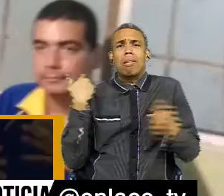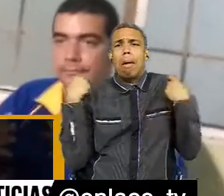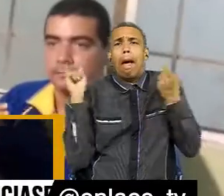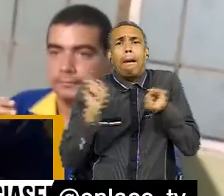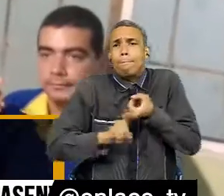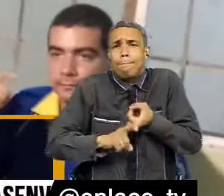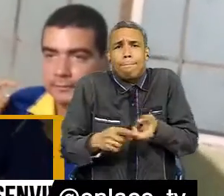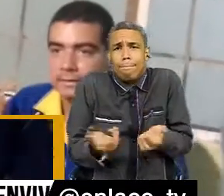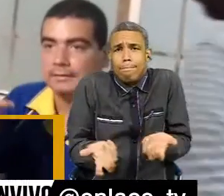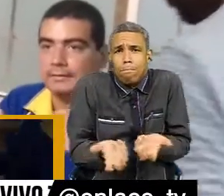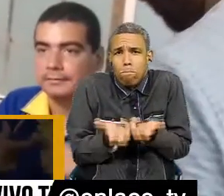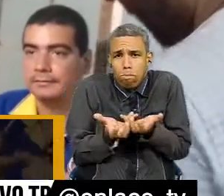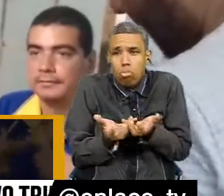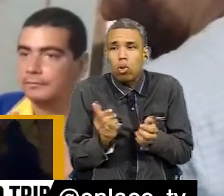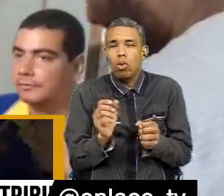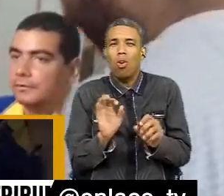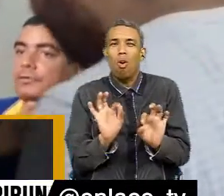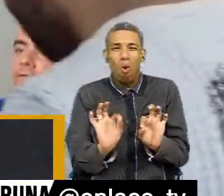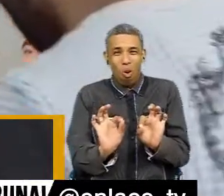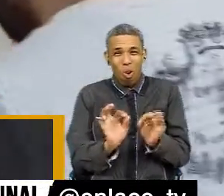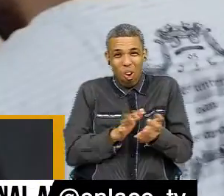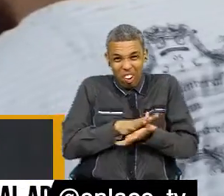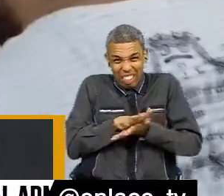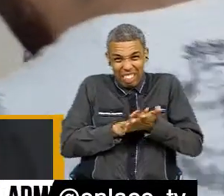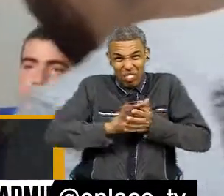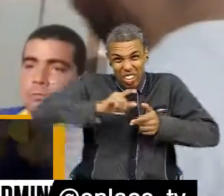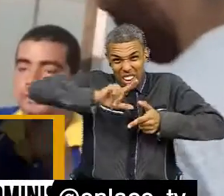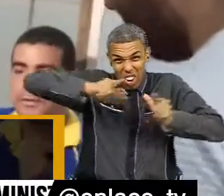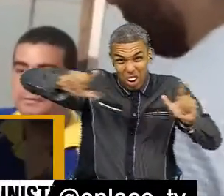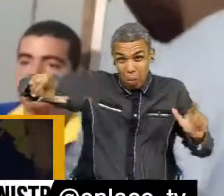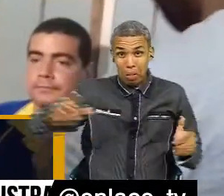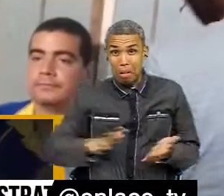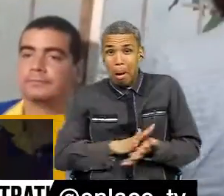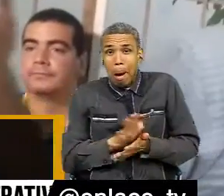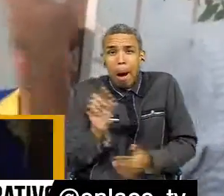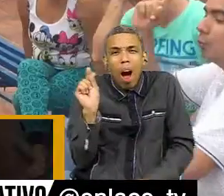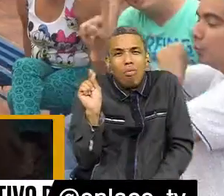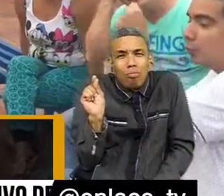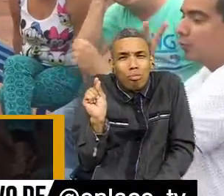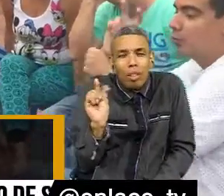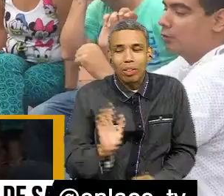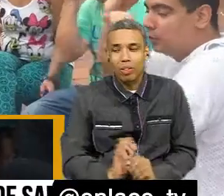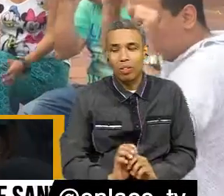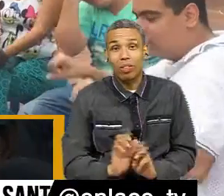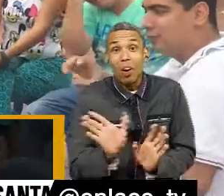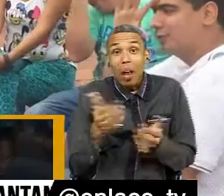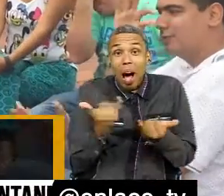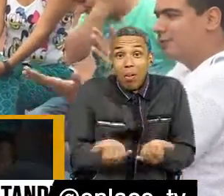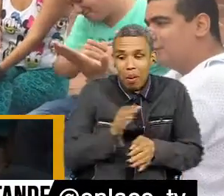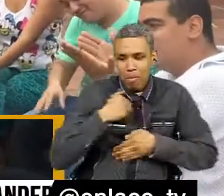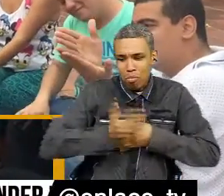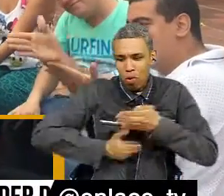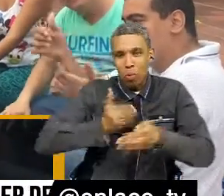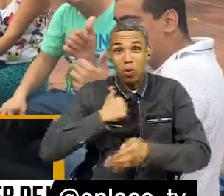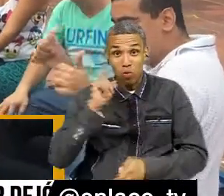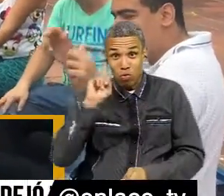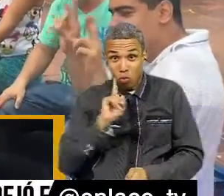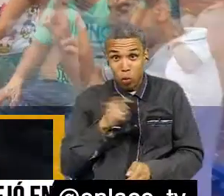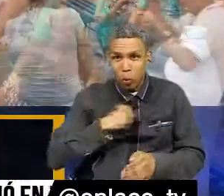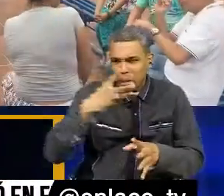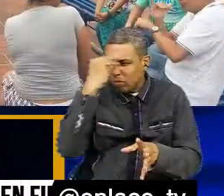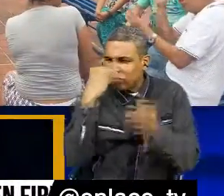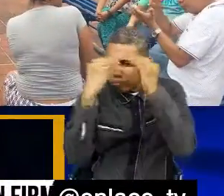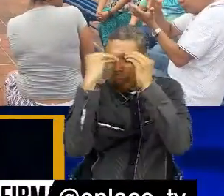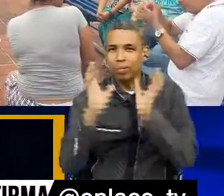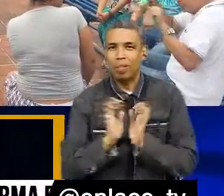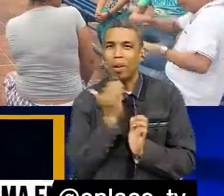porque prácticamente crecieron sin conocer el lenguaje español ni el lenguaje de señas como tal entre ellos. El cortometraje